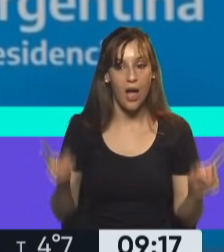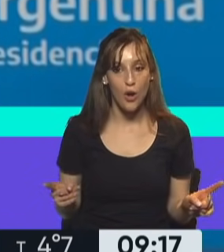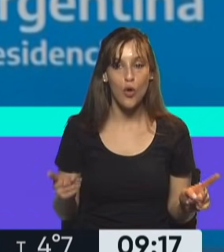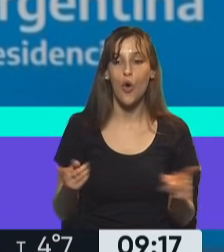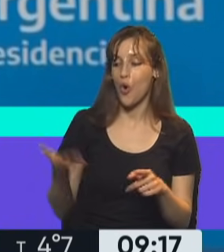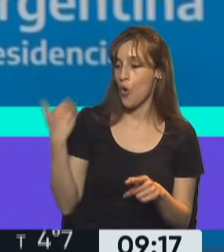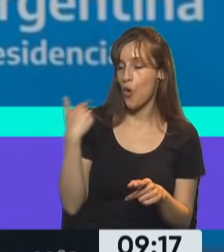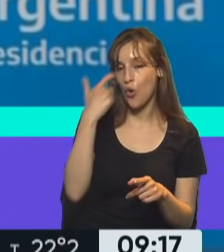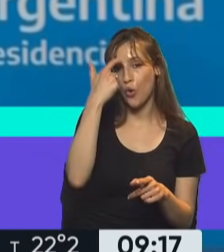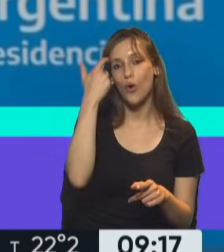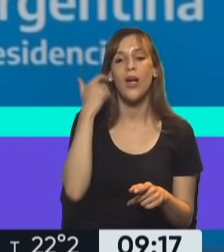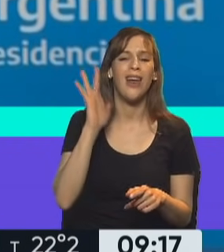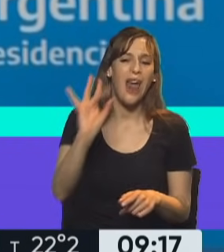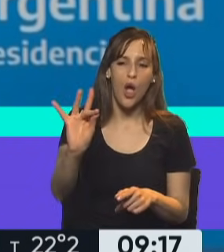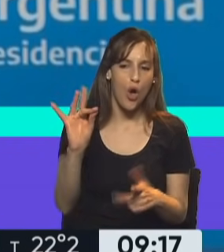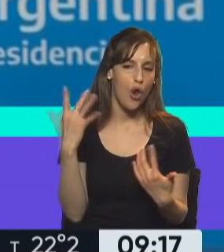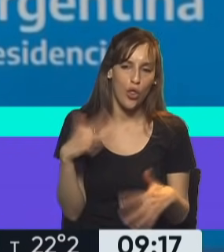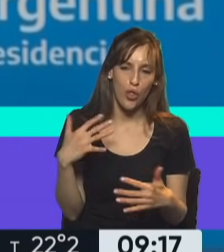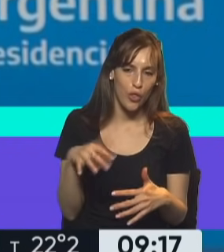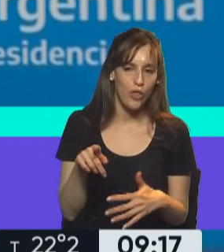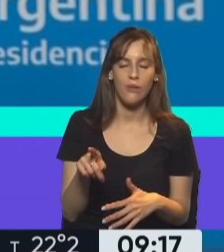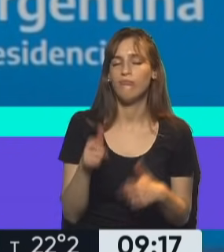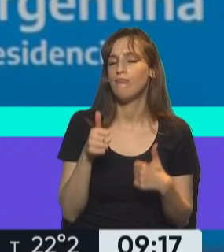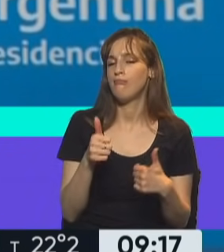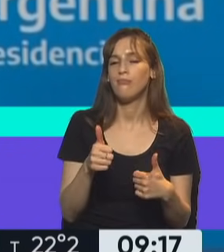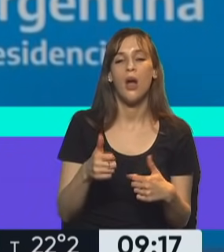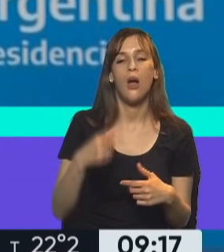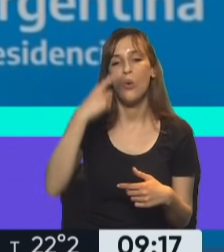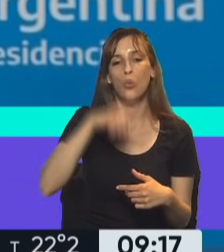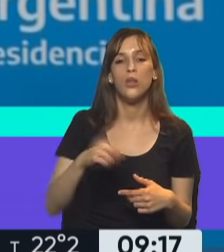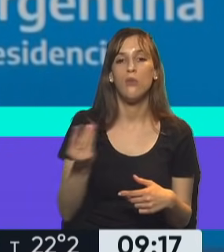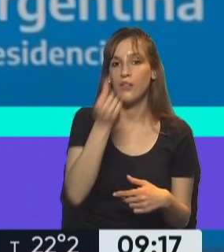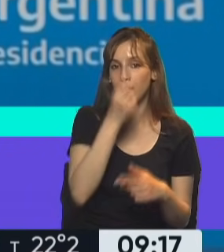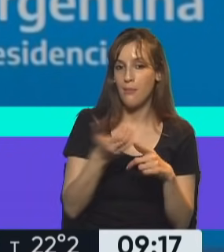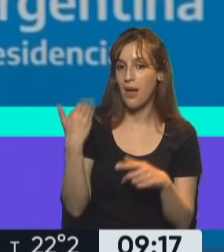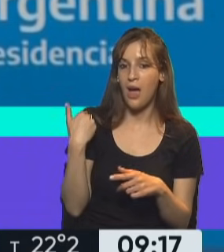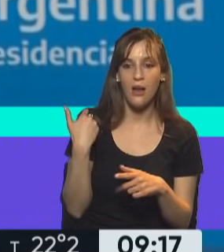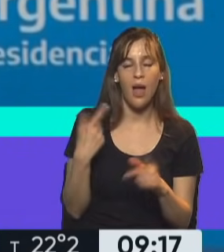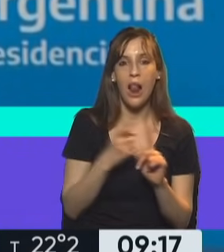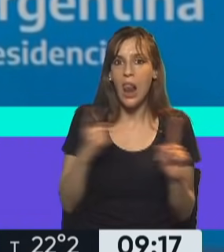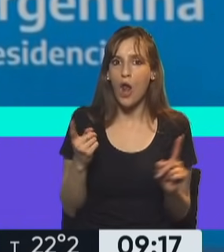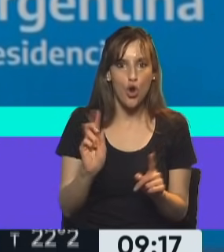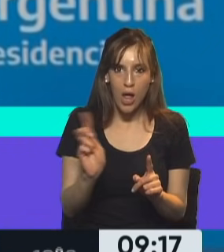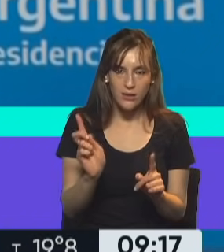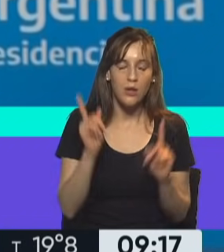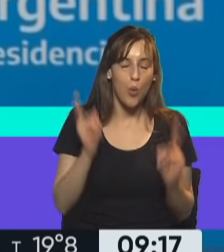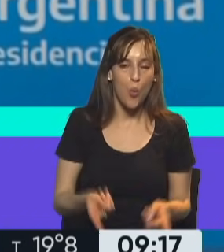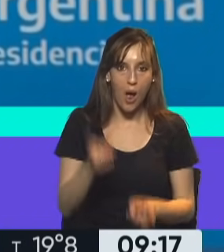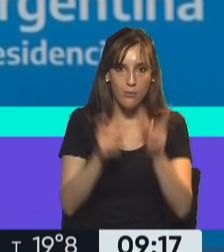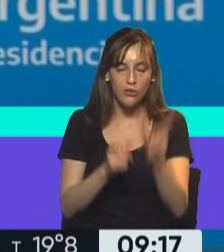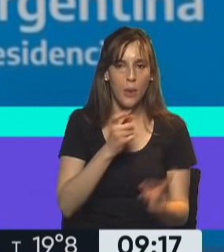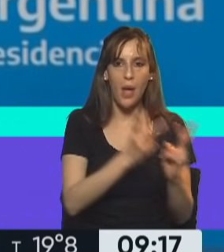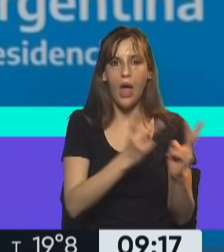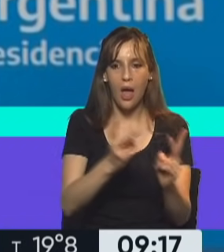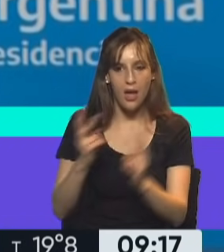récord, rompiendo todos los pronósticos. El último fin de semana que no fue largo también, con muy buen nivel de ocupación en todo el país. El plan de previaje con